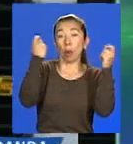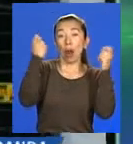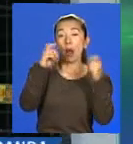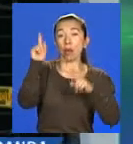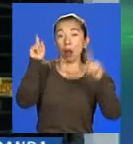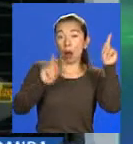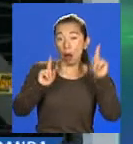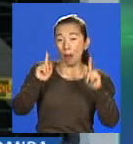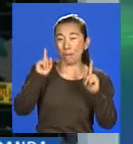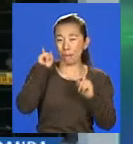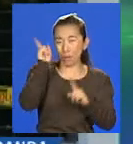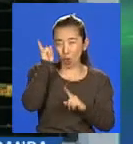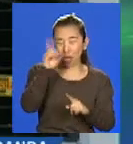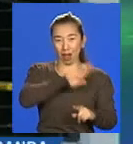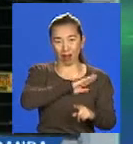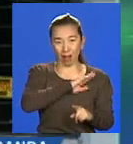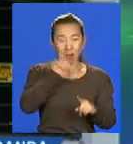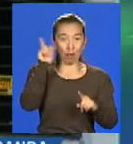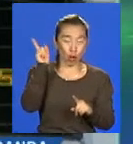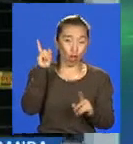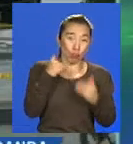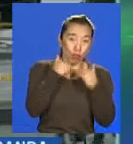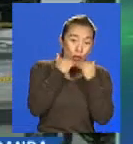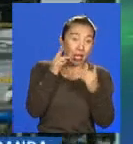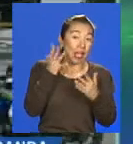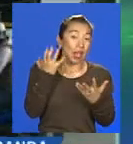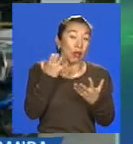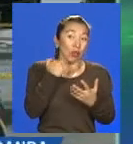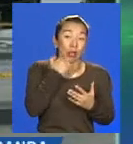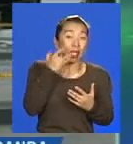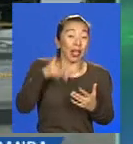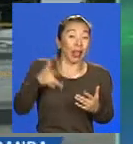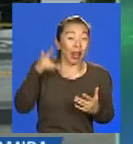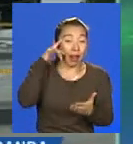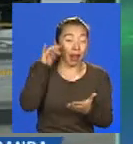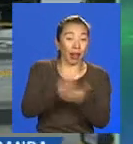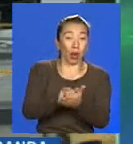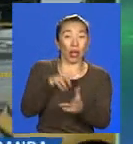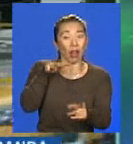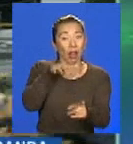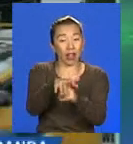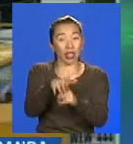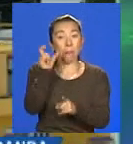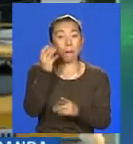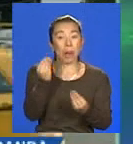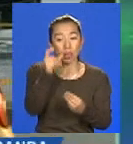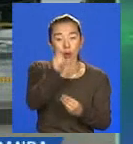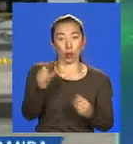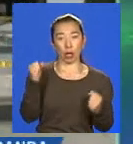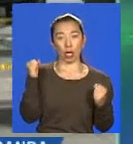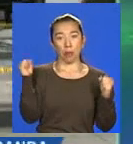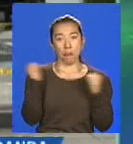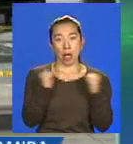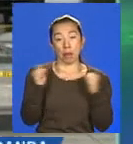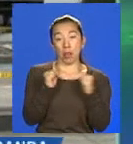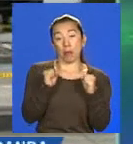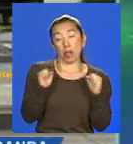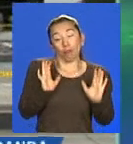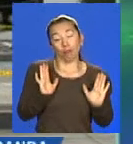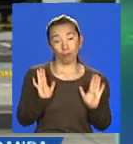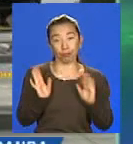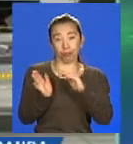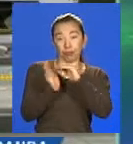sensación de pánico y de inseguridad en la ciudad que modifique las condiciones de paz y de seguridad que hoy afortunadamente vive la ciudad de Bogotá.